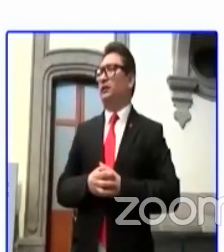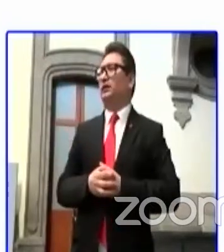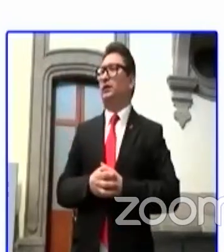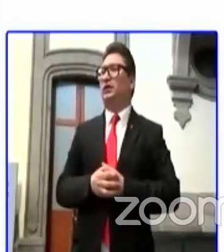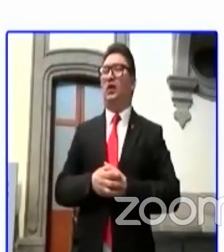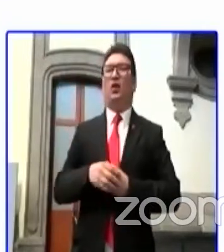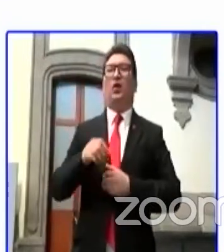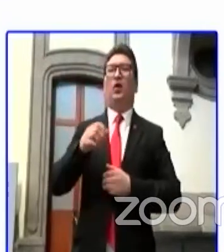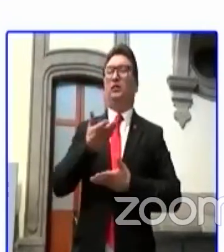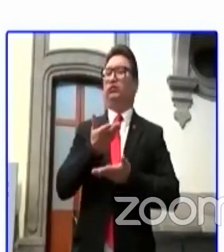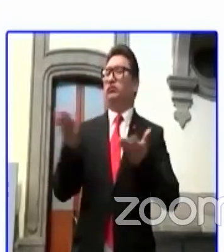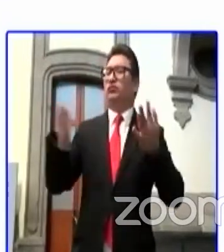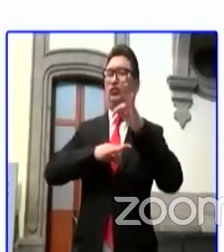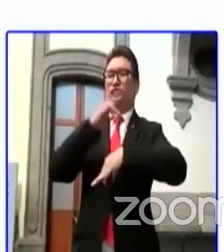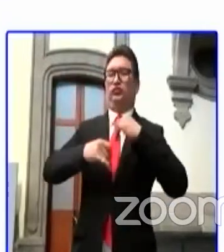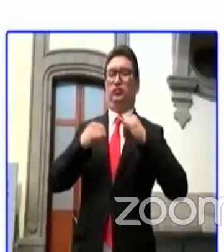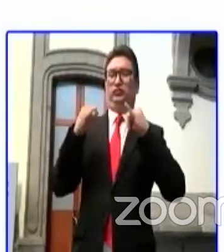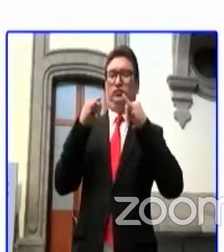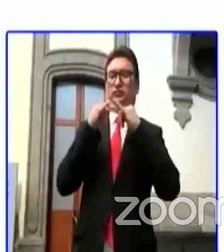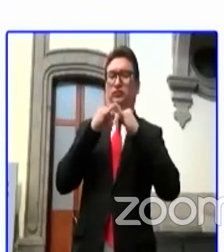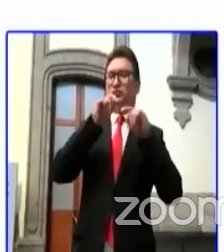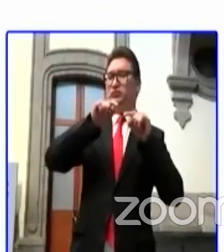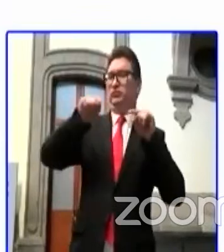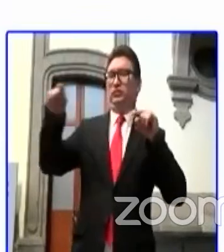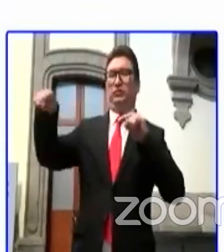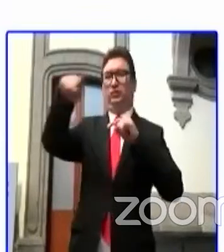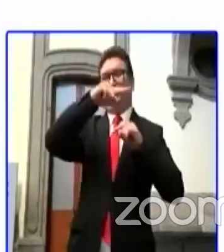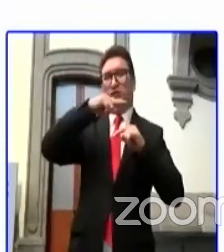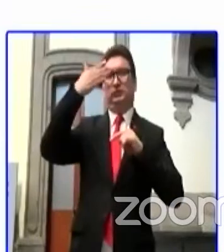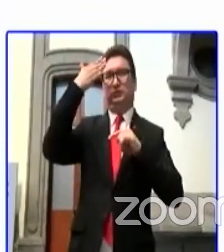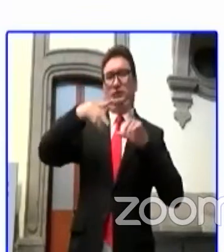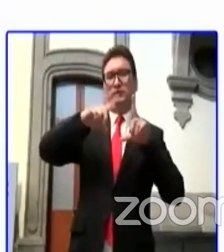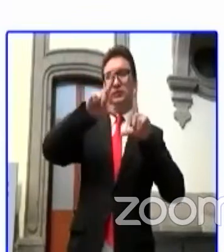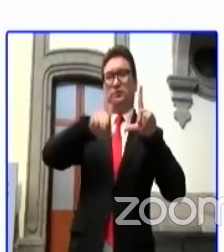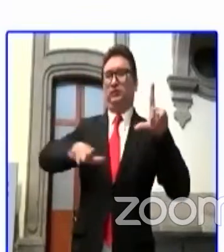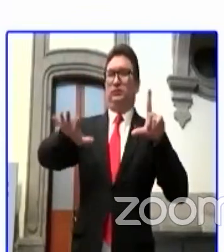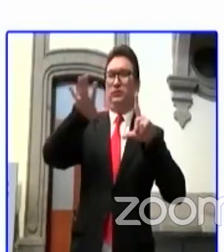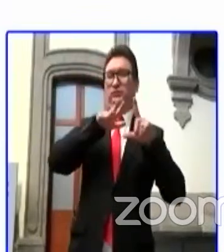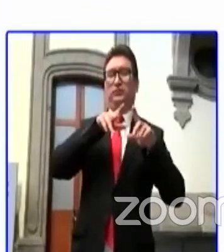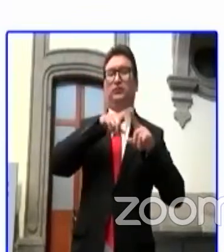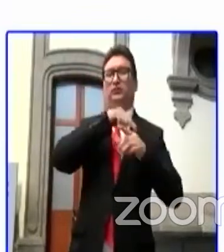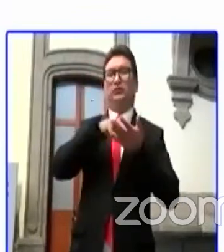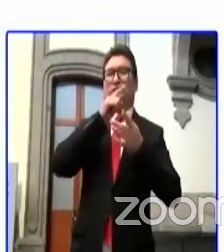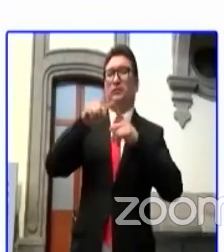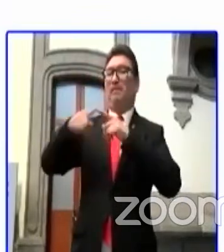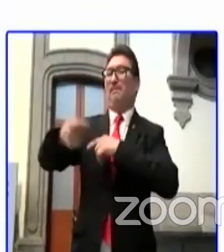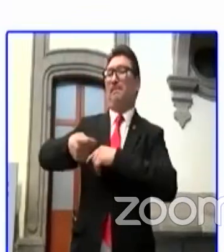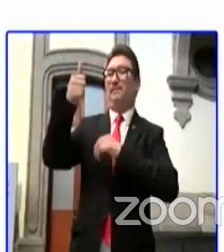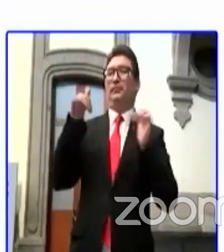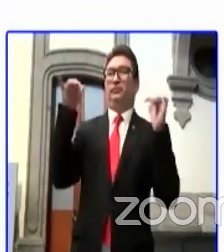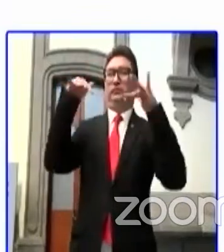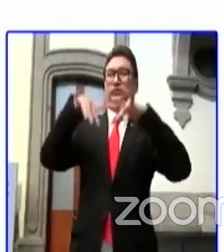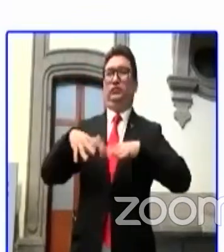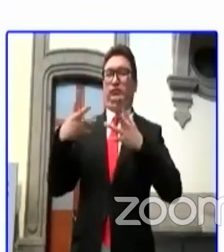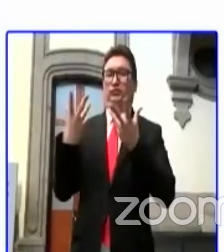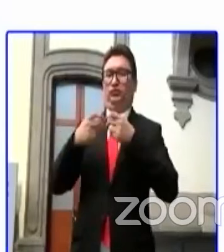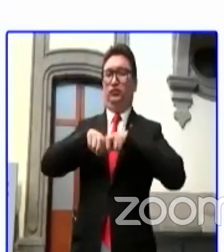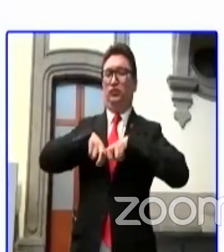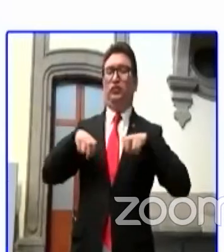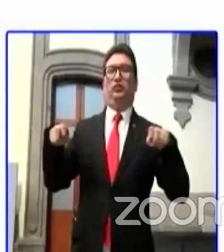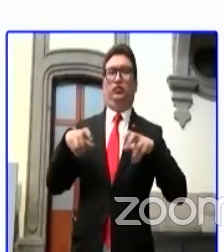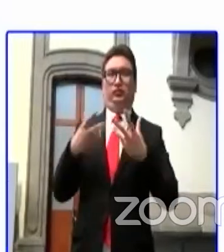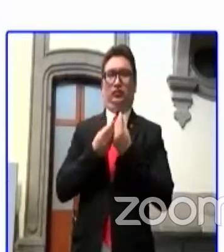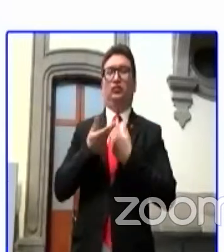los institutos que encabezamos en todo el país. Es por primera vez donde estamos juntas y